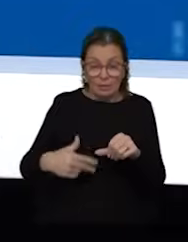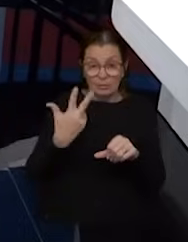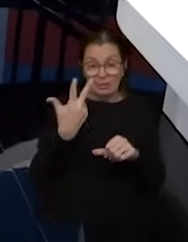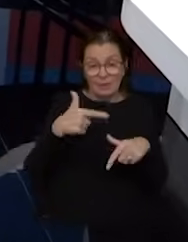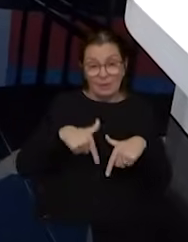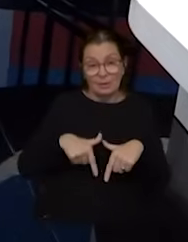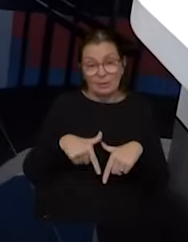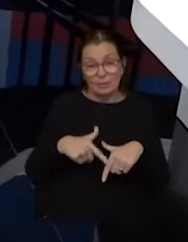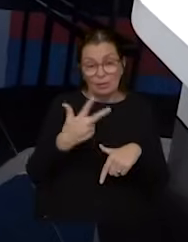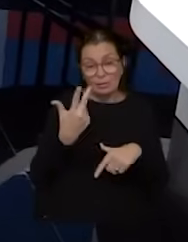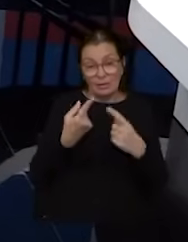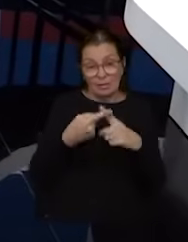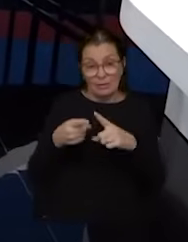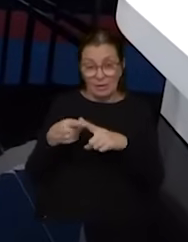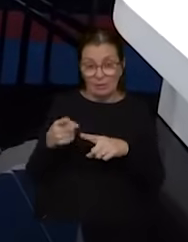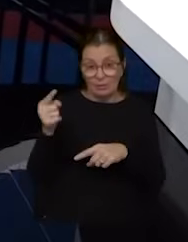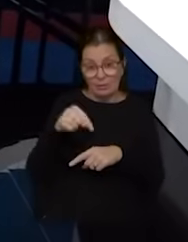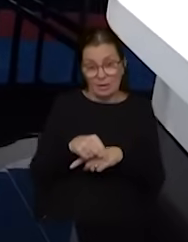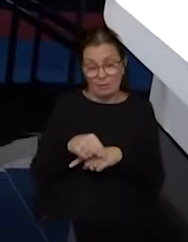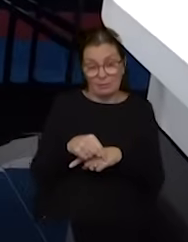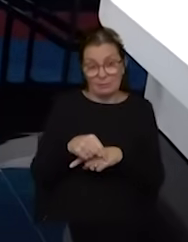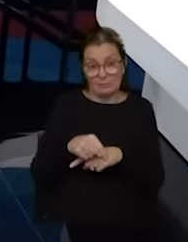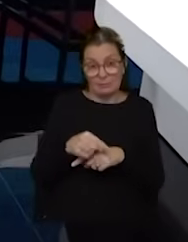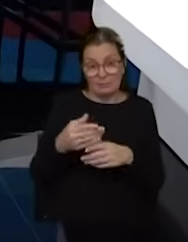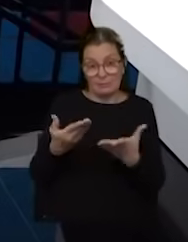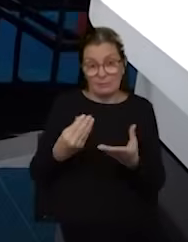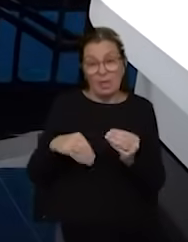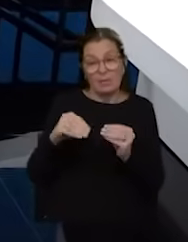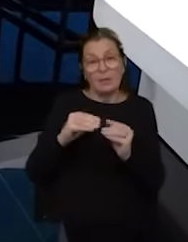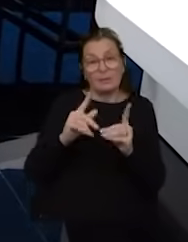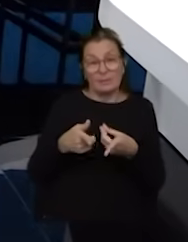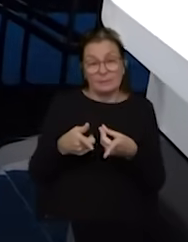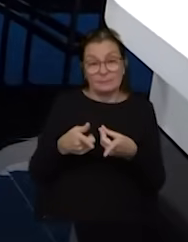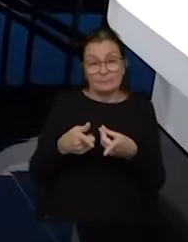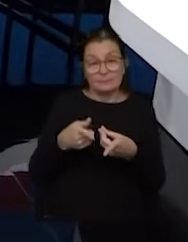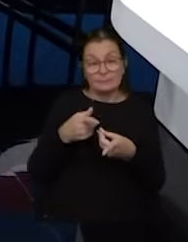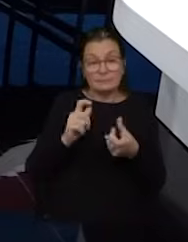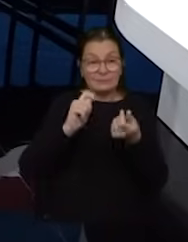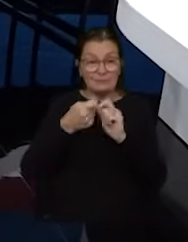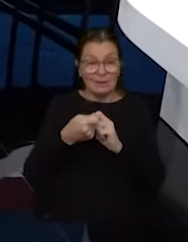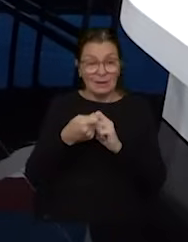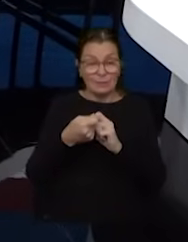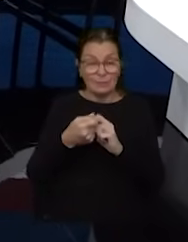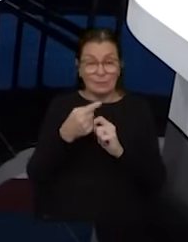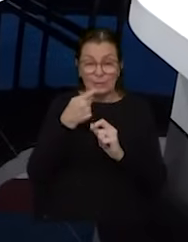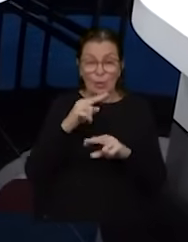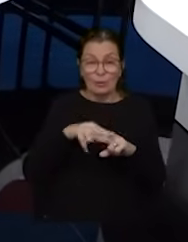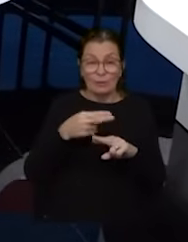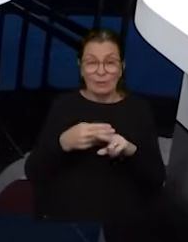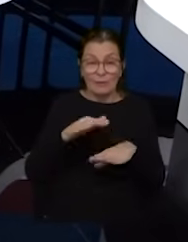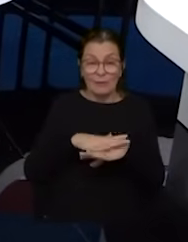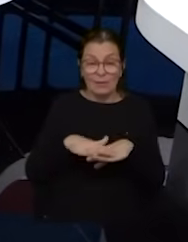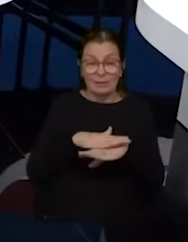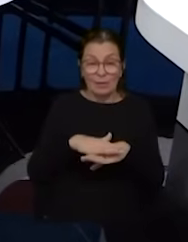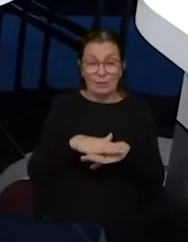ministros con tres cabezas diferentes vinieron no bueno y y además también con este cambio de paradigma vuelvo a decir este basado